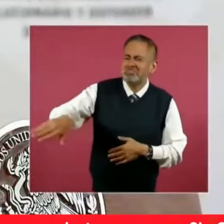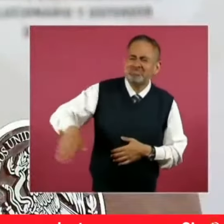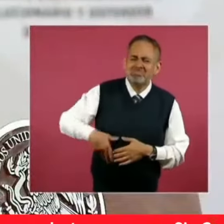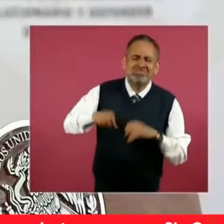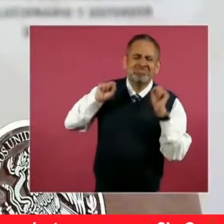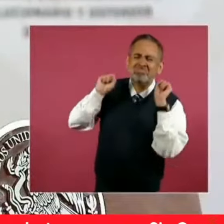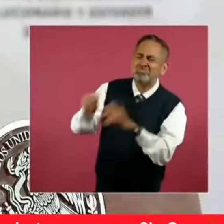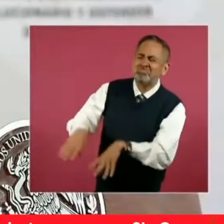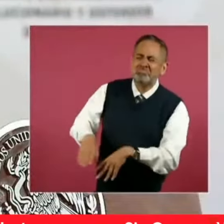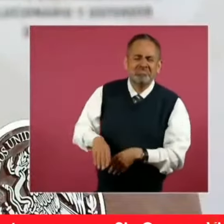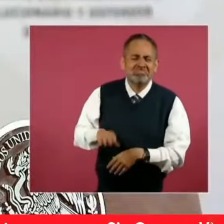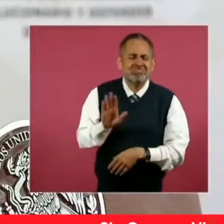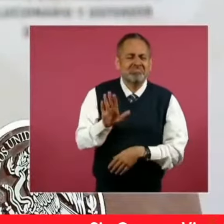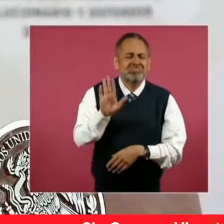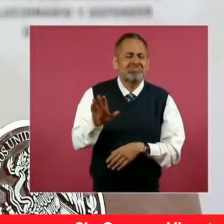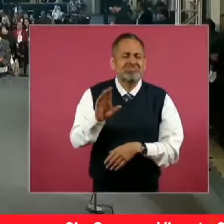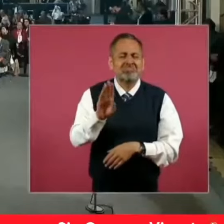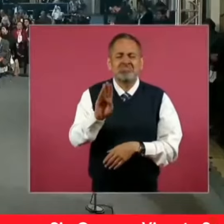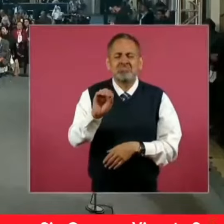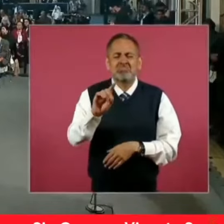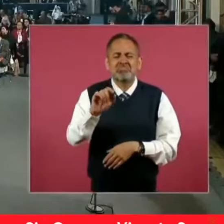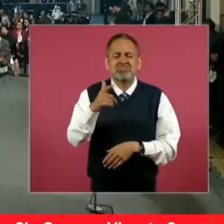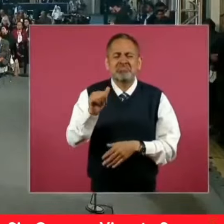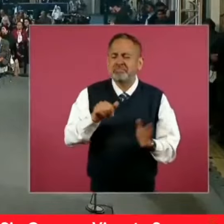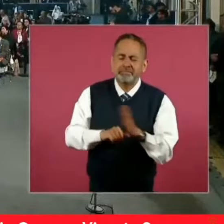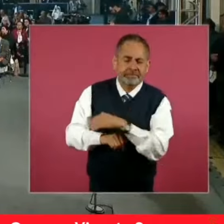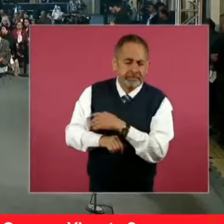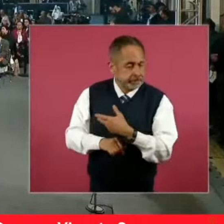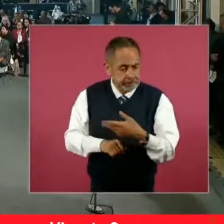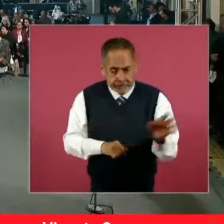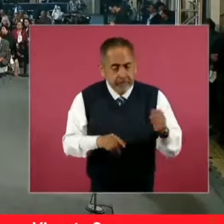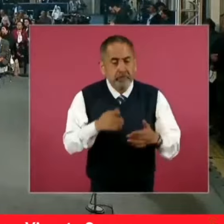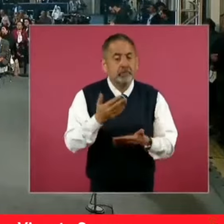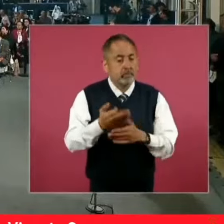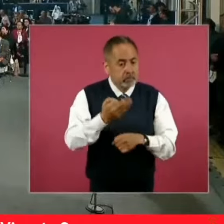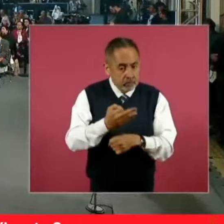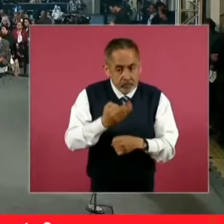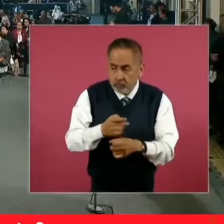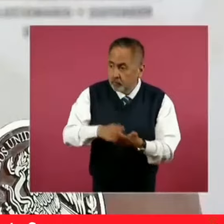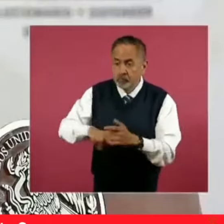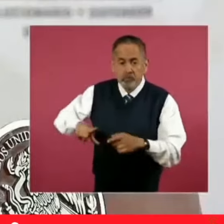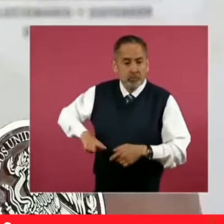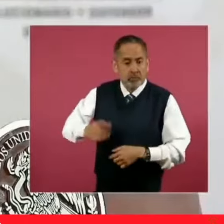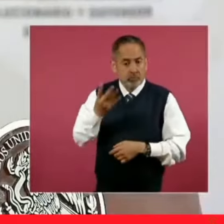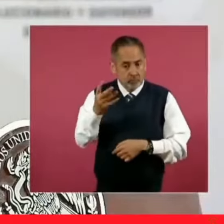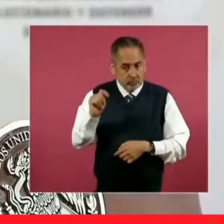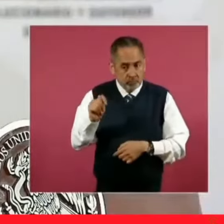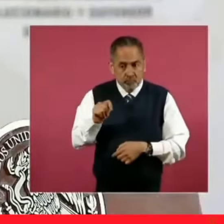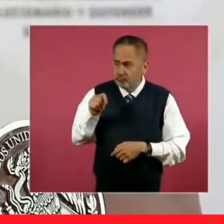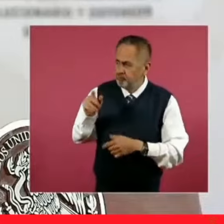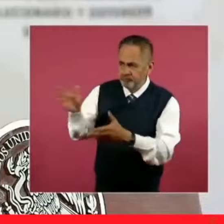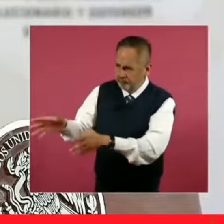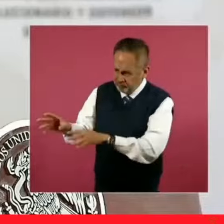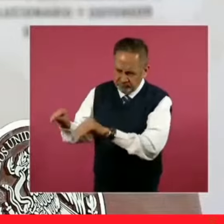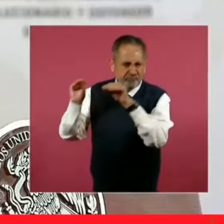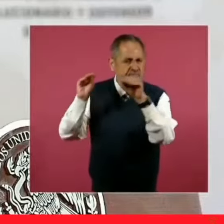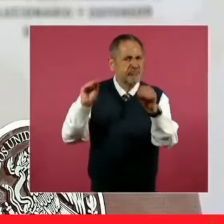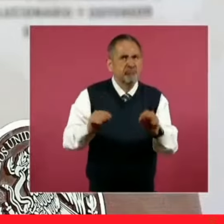histórico invaluable. Hoy, el gobierno de la Cuarta Transformación rescató al